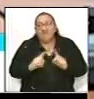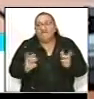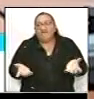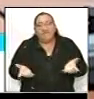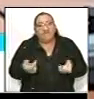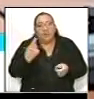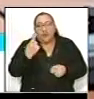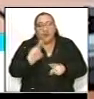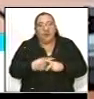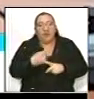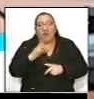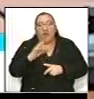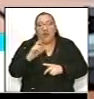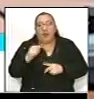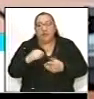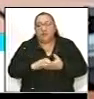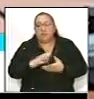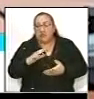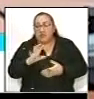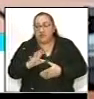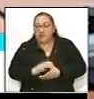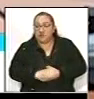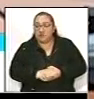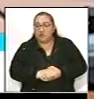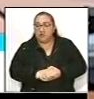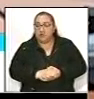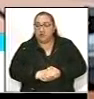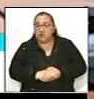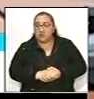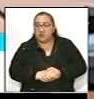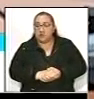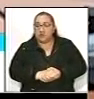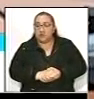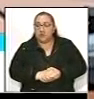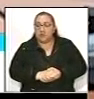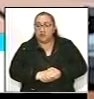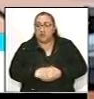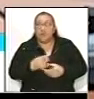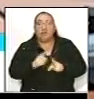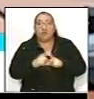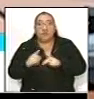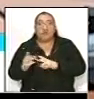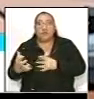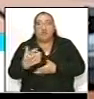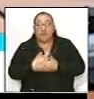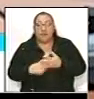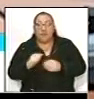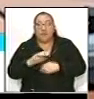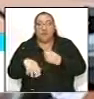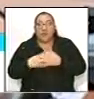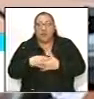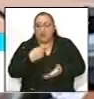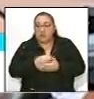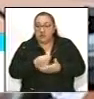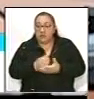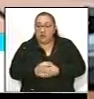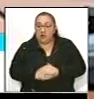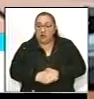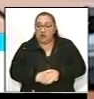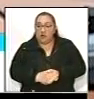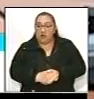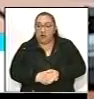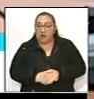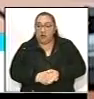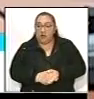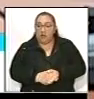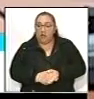por facultad, sino que sea más de 5. Y no solo es eso, sino que también que se exonere los pagos en cuanto a